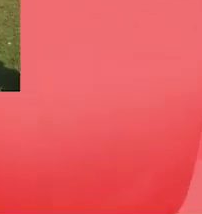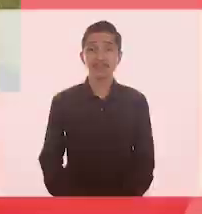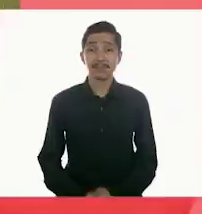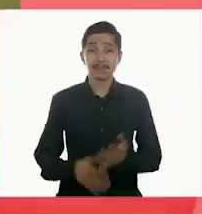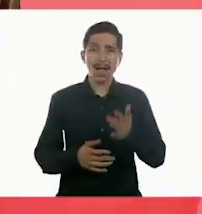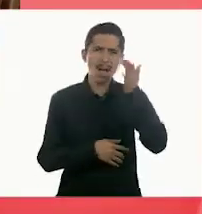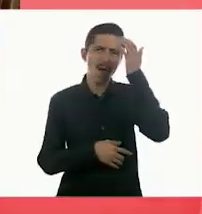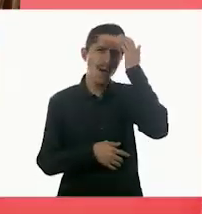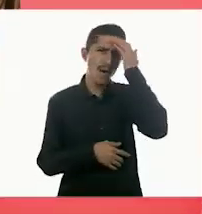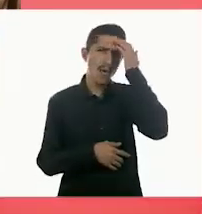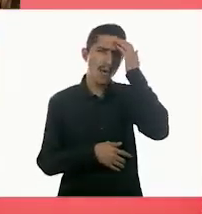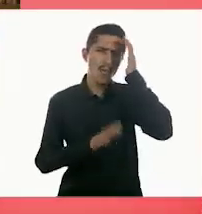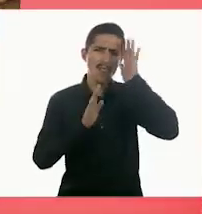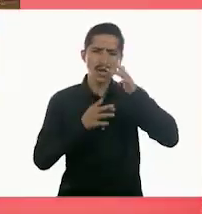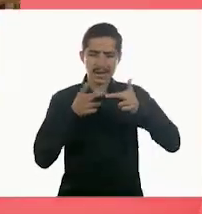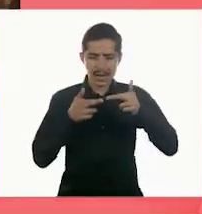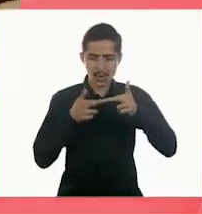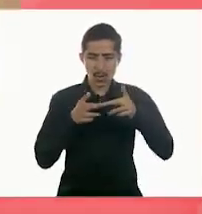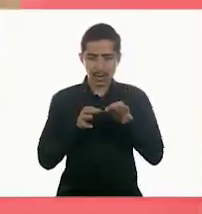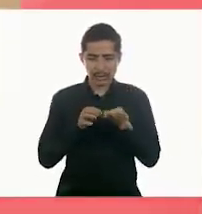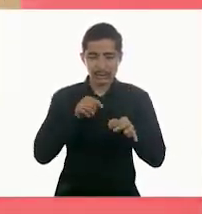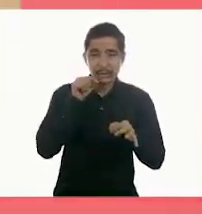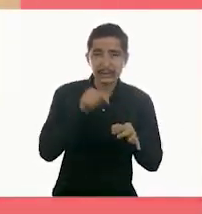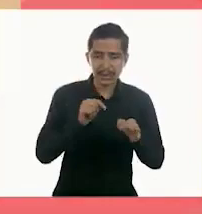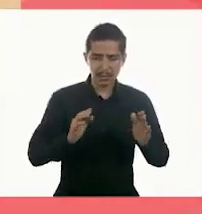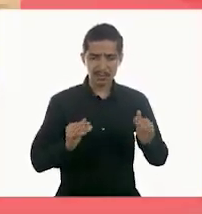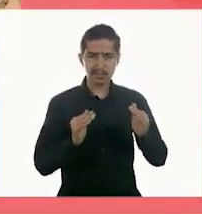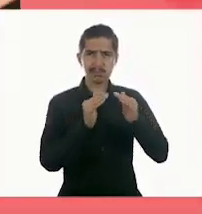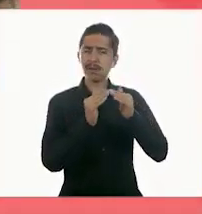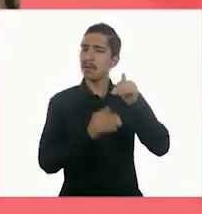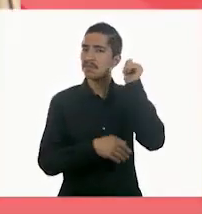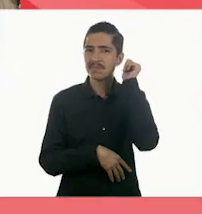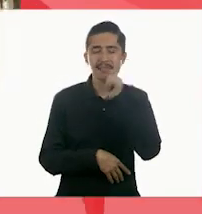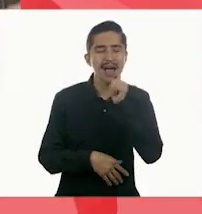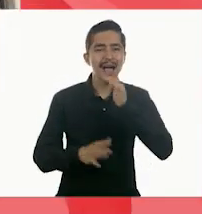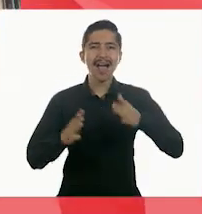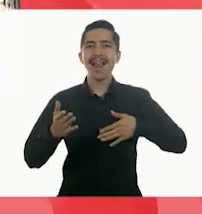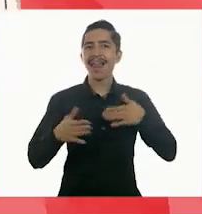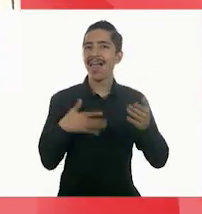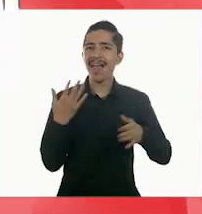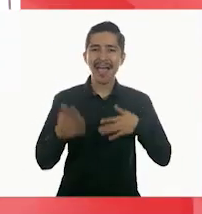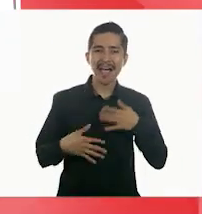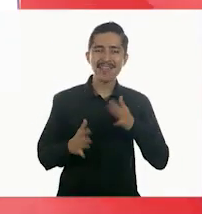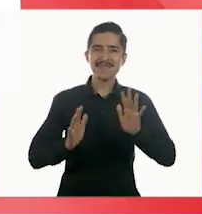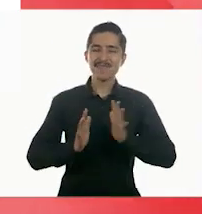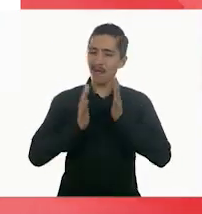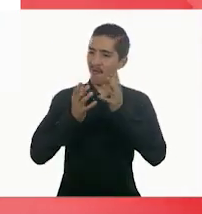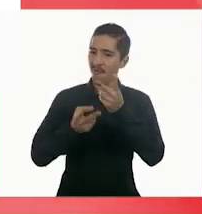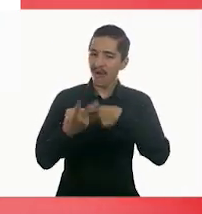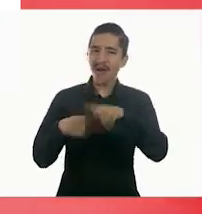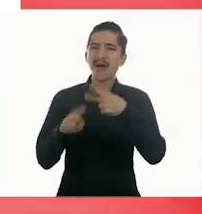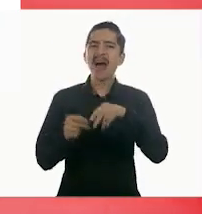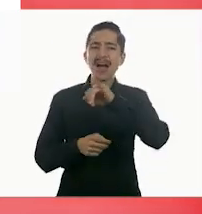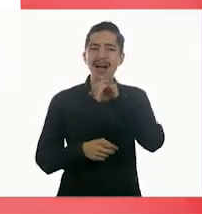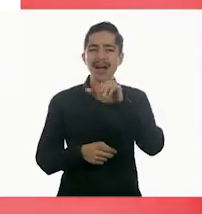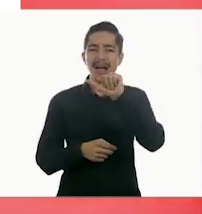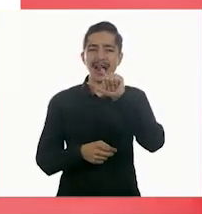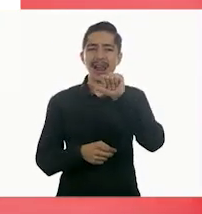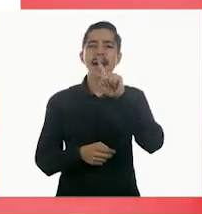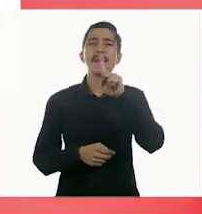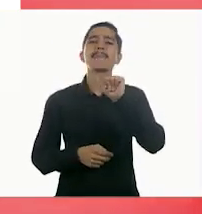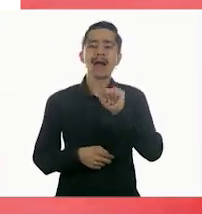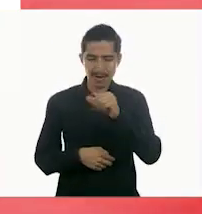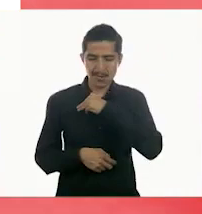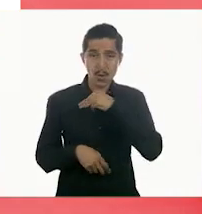En la conocida como subregión de la Sierra, nos espera siempre, alegre y llena de sorpresas, Jalapa,